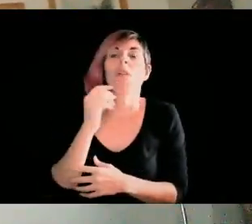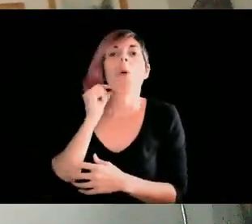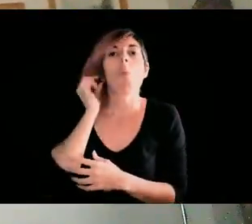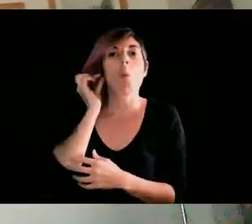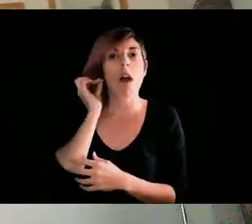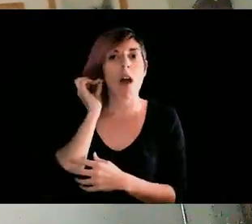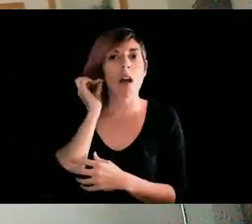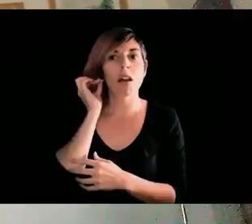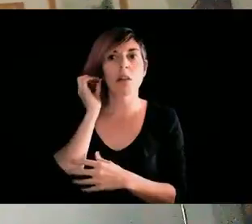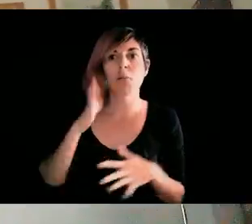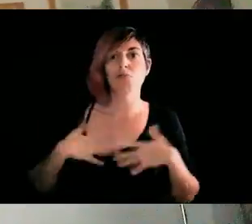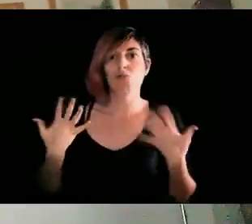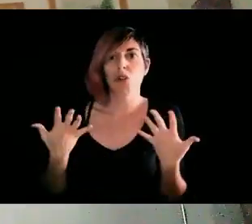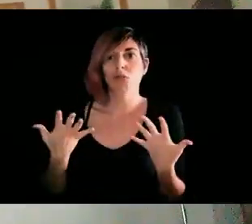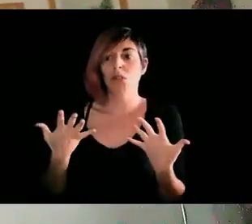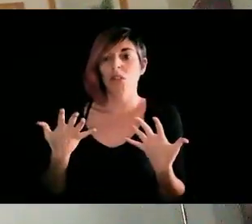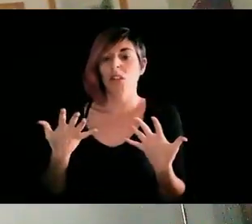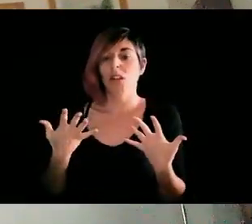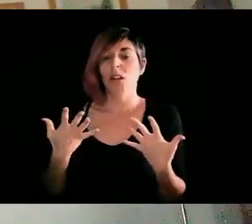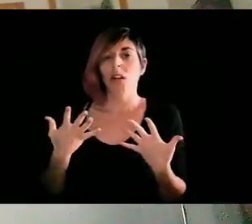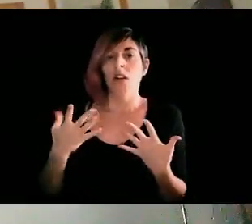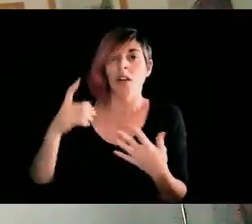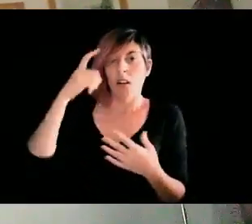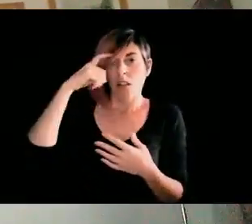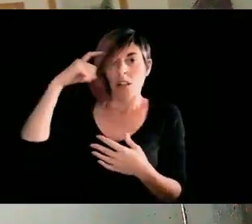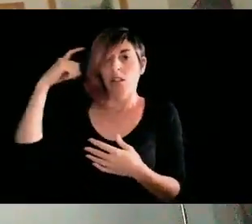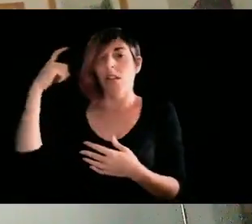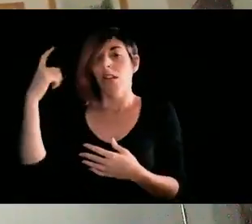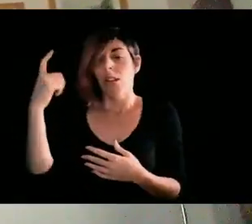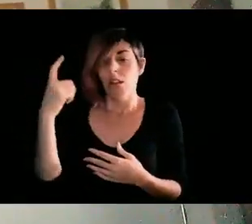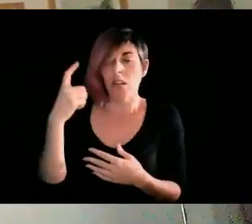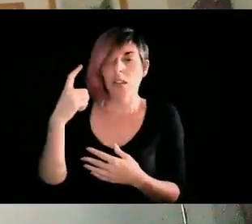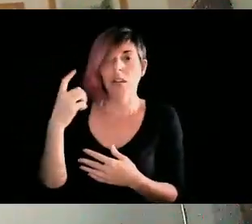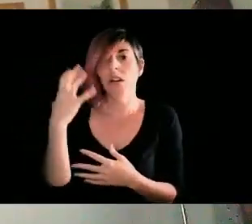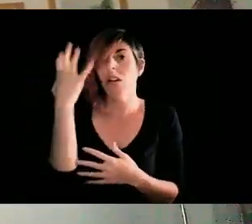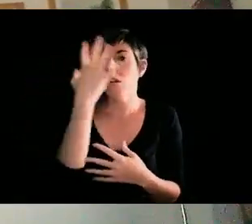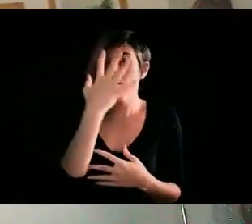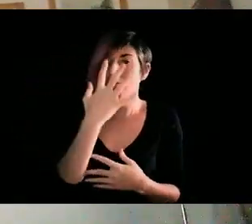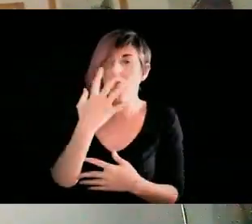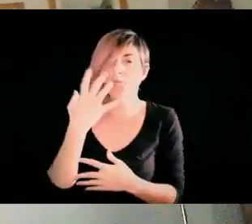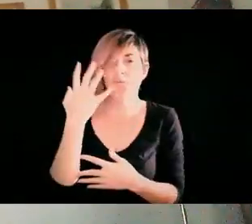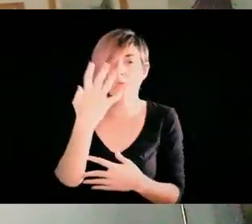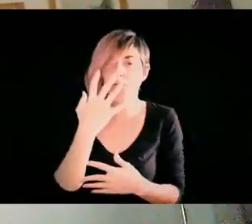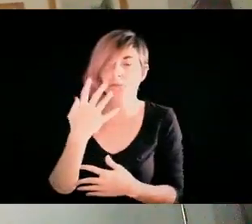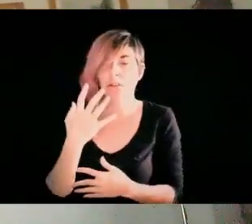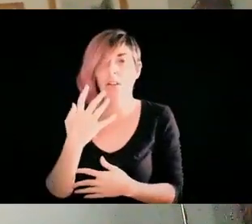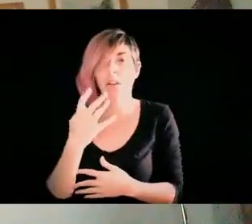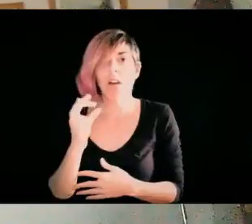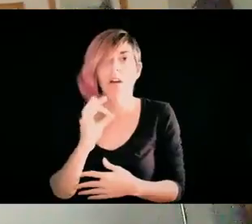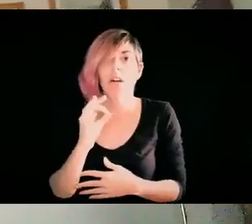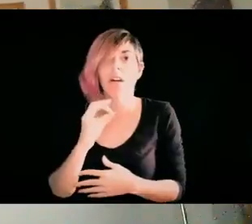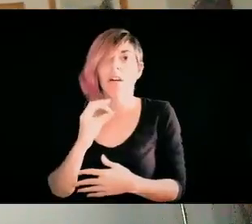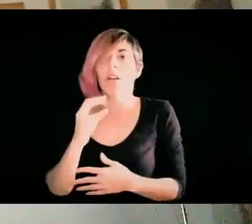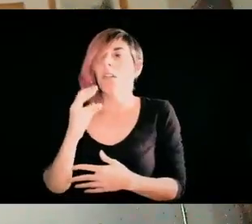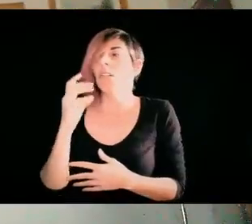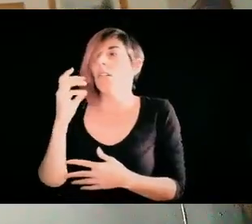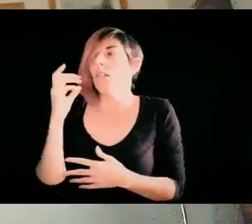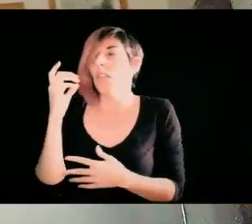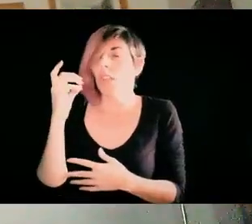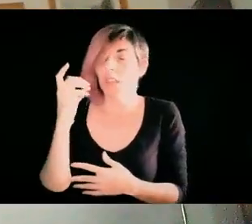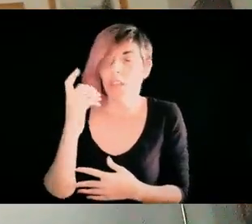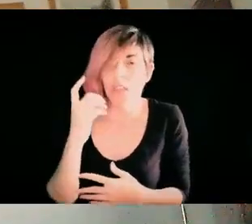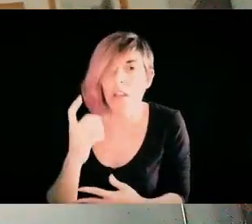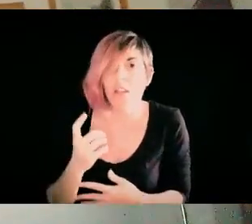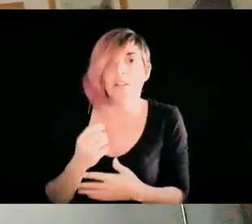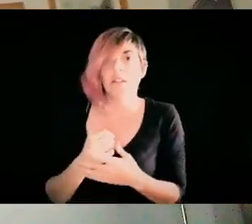mujer, cuando de repente siente náuseas, o siente vértigos, o siente malestar, o